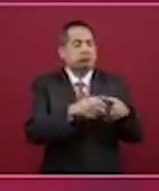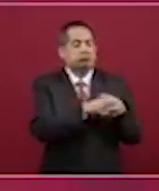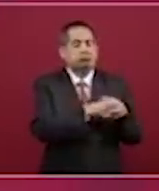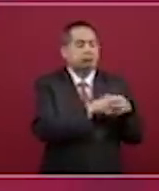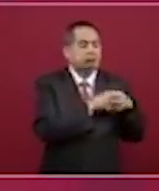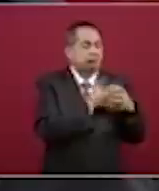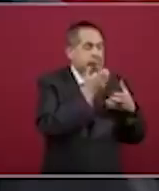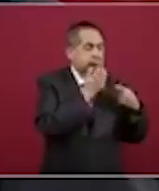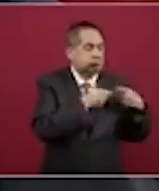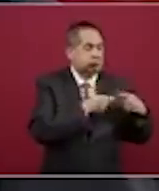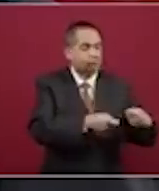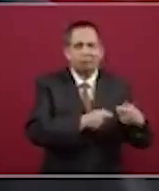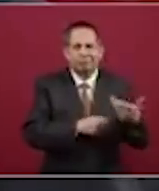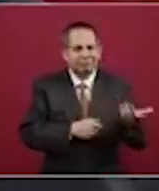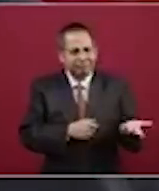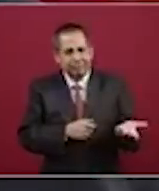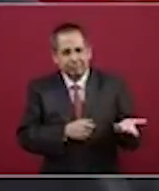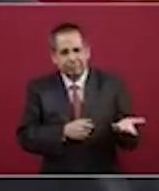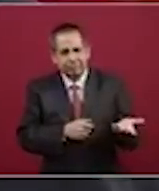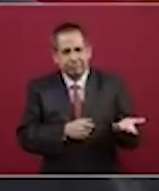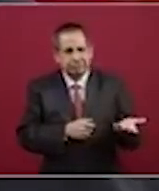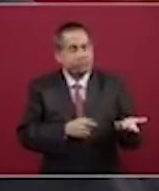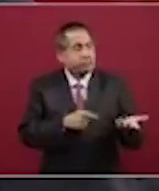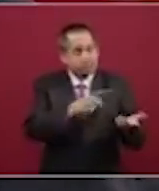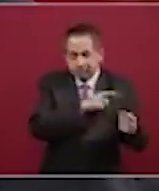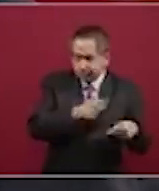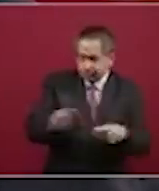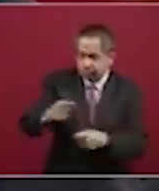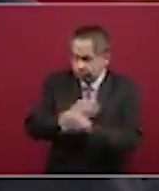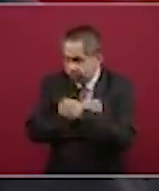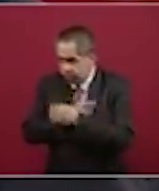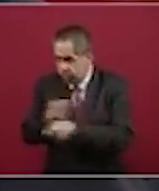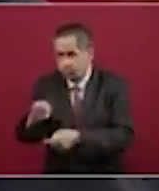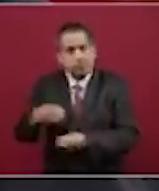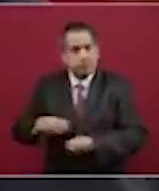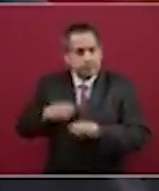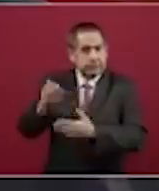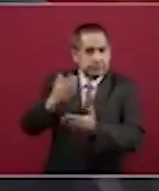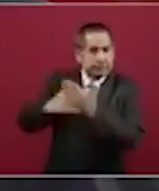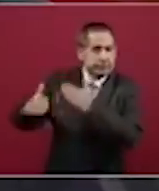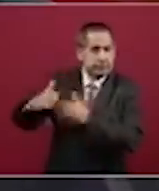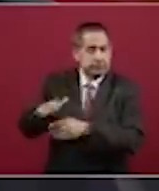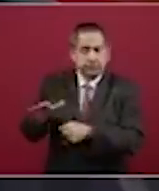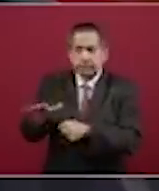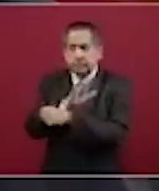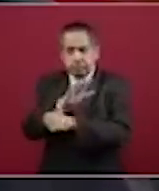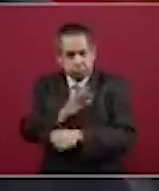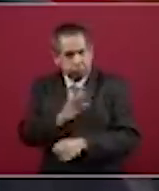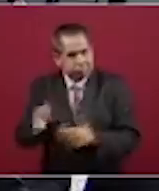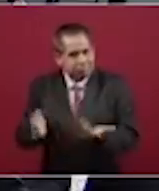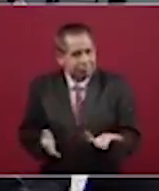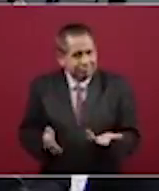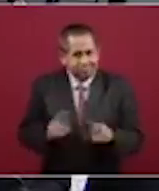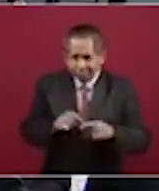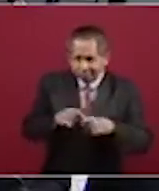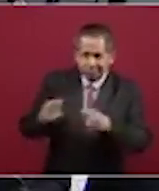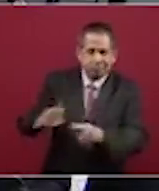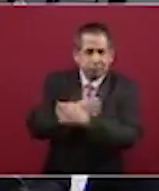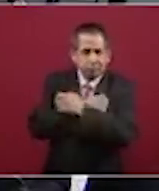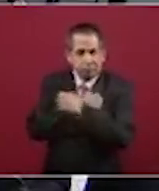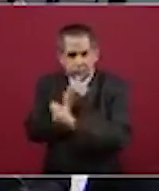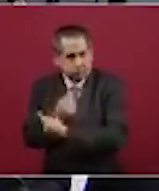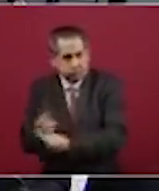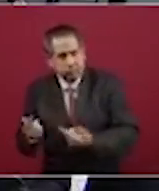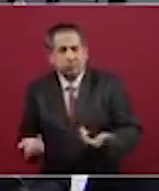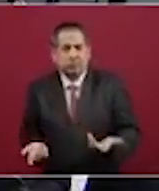estrechamente relacionada con las condiciones de vida de las familias de los niños.